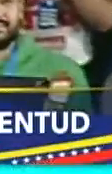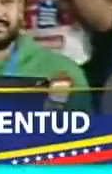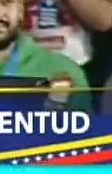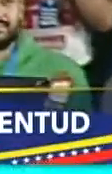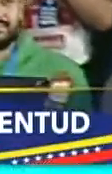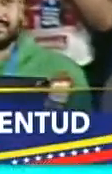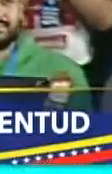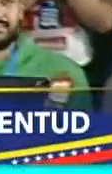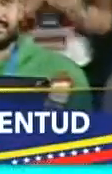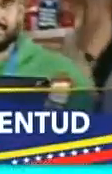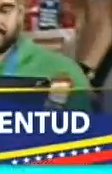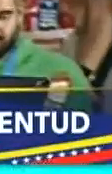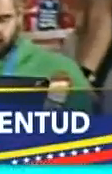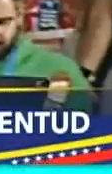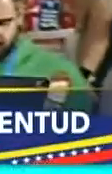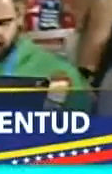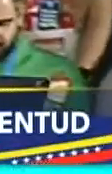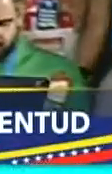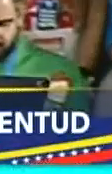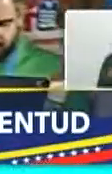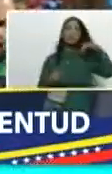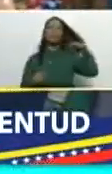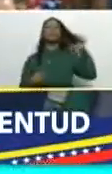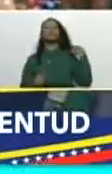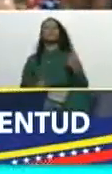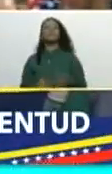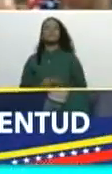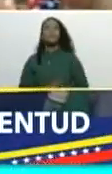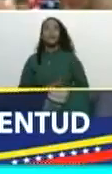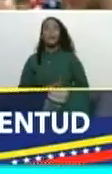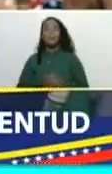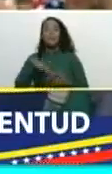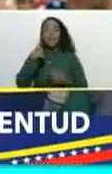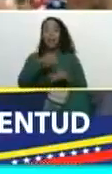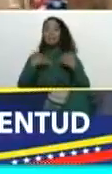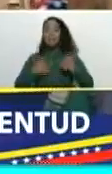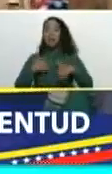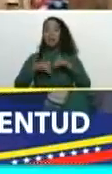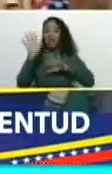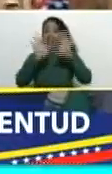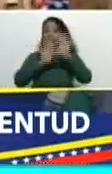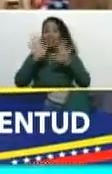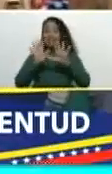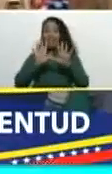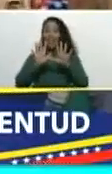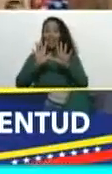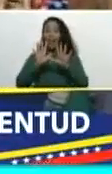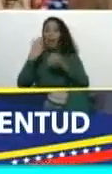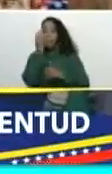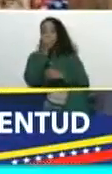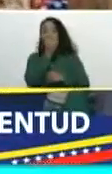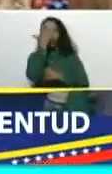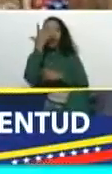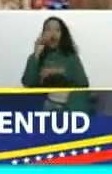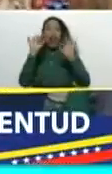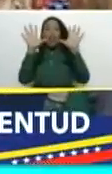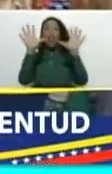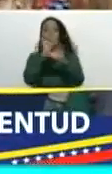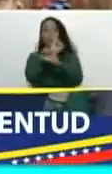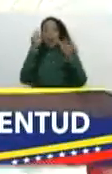Miraflores. Mañana es miércoles, ¿no? Miércoles 15, Palacio de Miraflores, 10 de la mañana, te